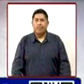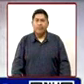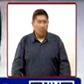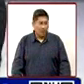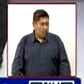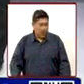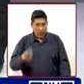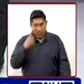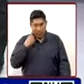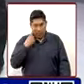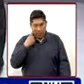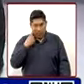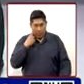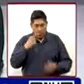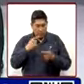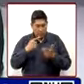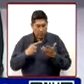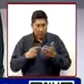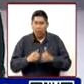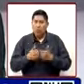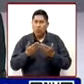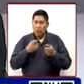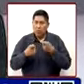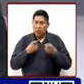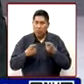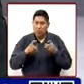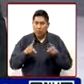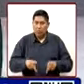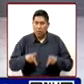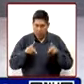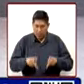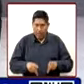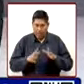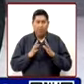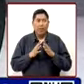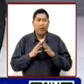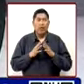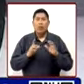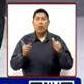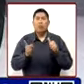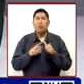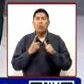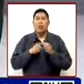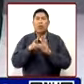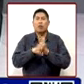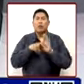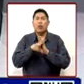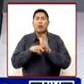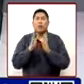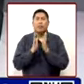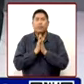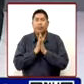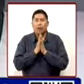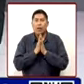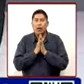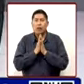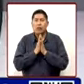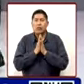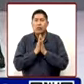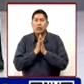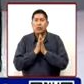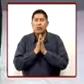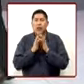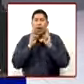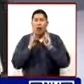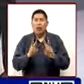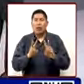A ver, vamos a conocer ahora a detalle ya cómo han operado estos delincuentes. Muy bien. Vamos con este primer video, por favor, señor director. Usted